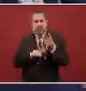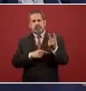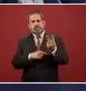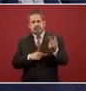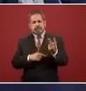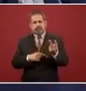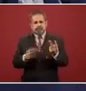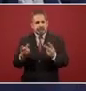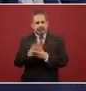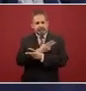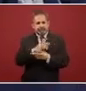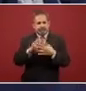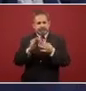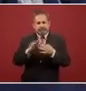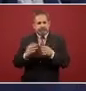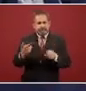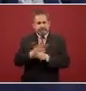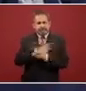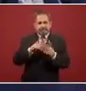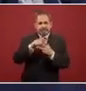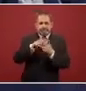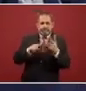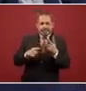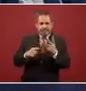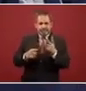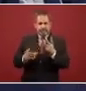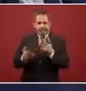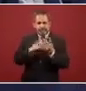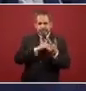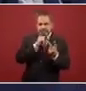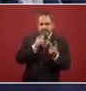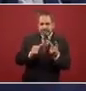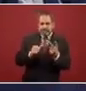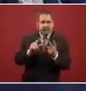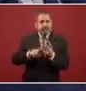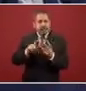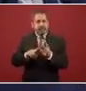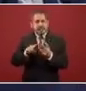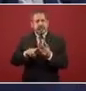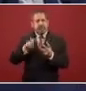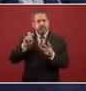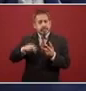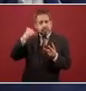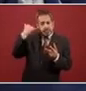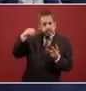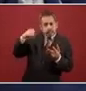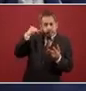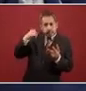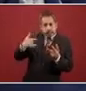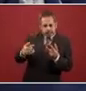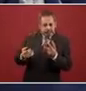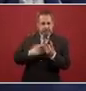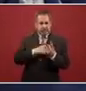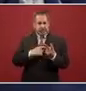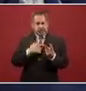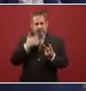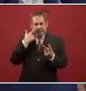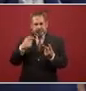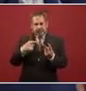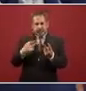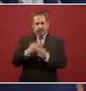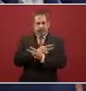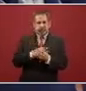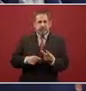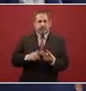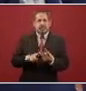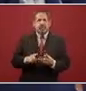puede puntualizar qué es lo que pasó, y el que ya no aparecía ayer es el que estaba en Yucatán. Entonces, ¿qué pasa ahí con los datos, por